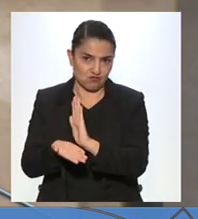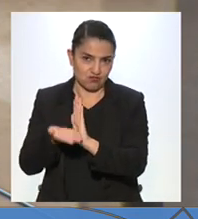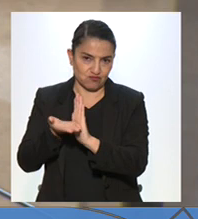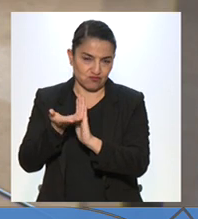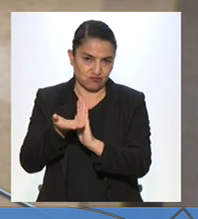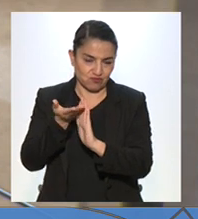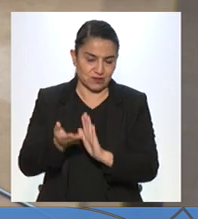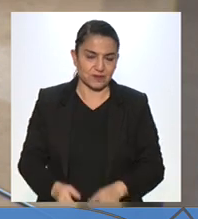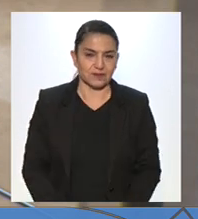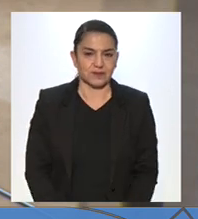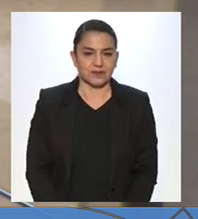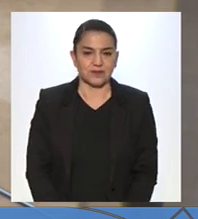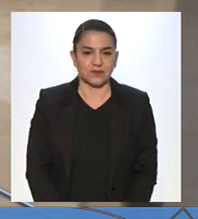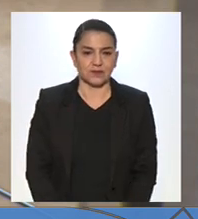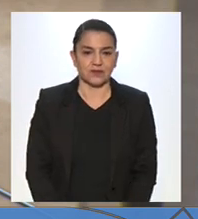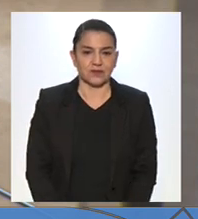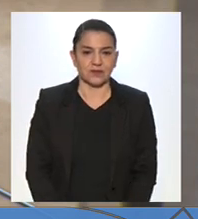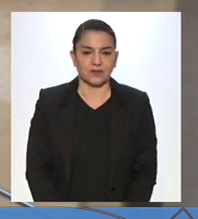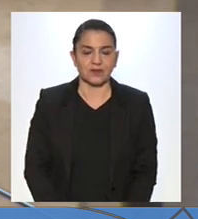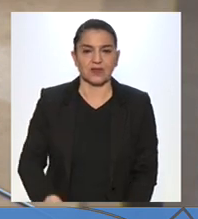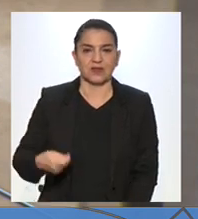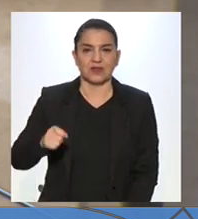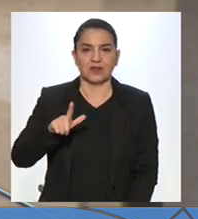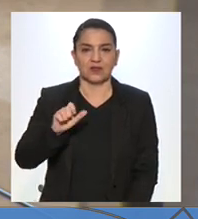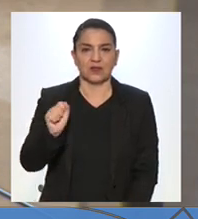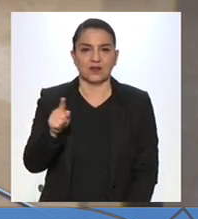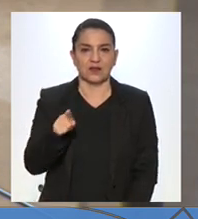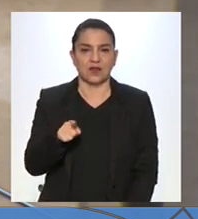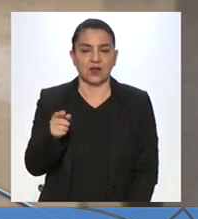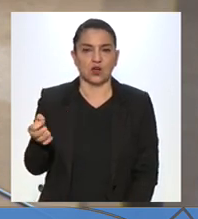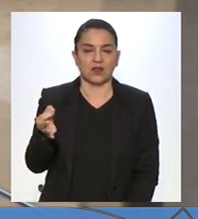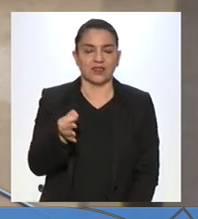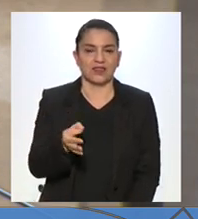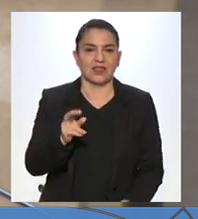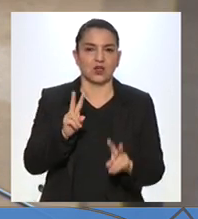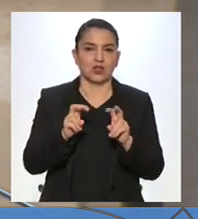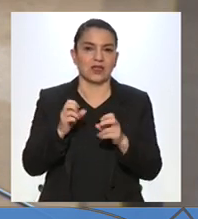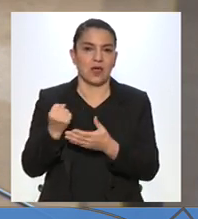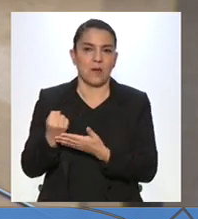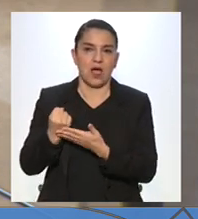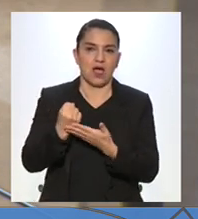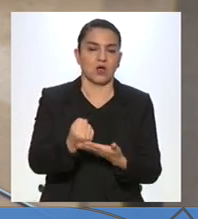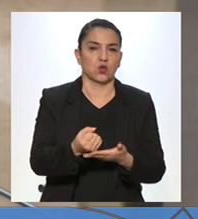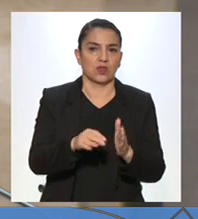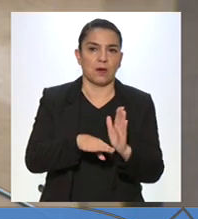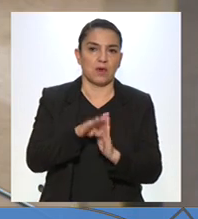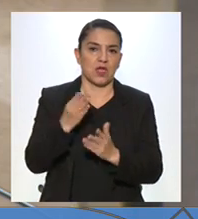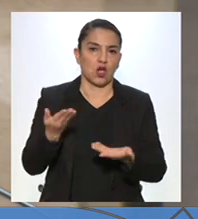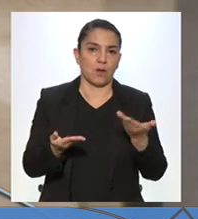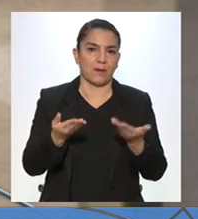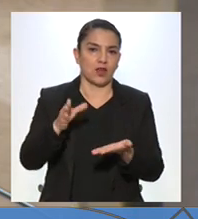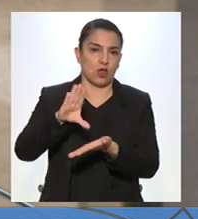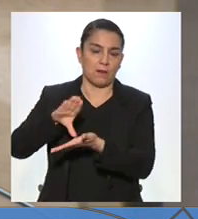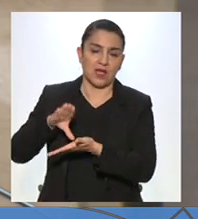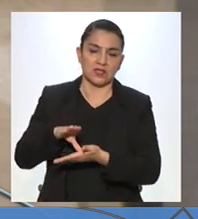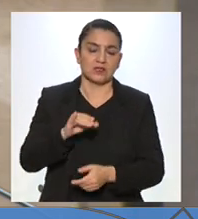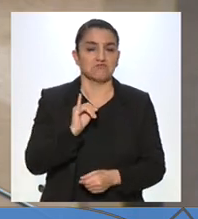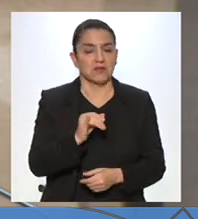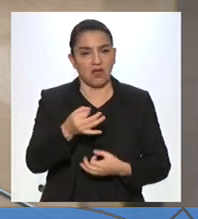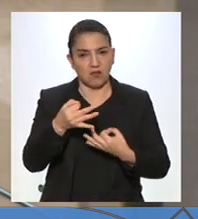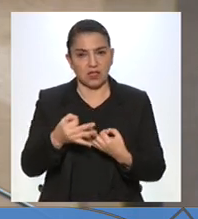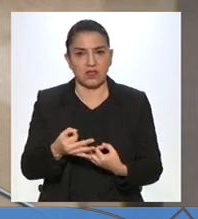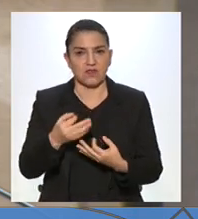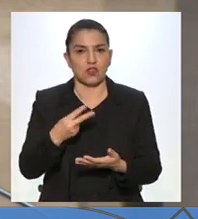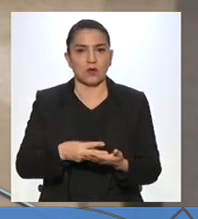tiempo. El senador Lagos Weber habló sobre el tema de las ayudas mayores a las de otros países. Efectivamente, en